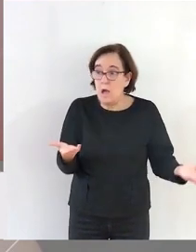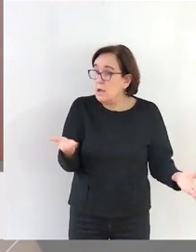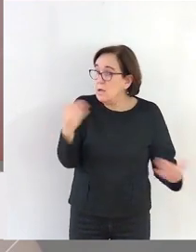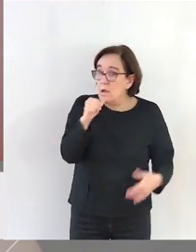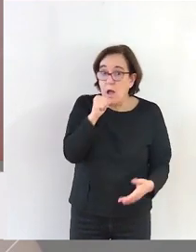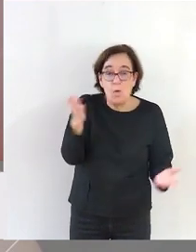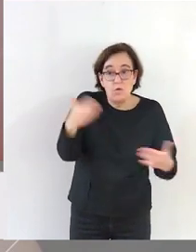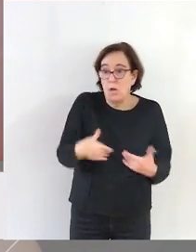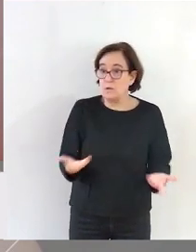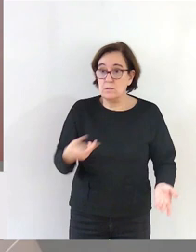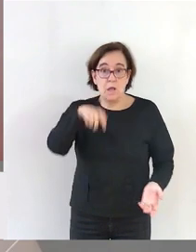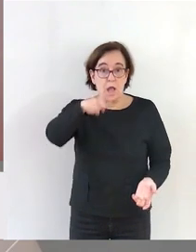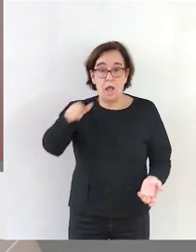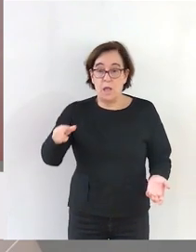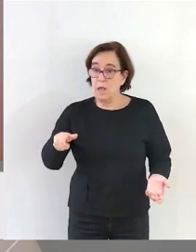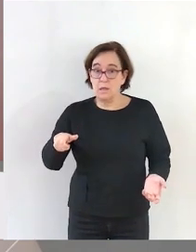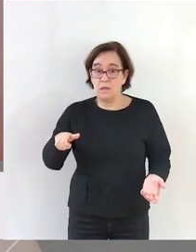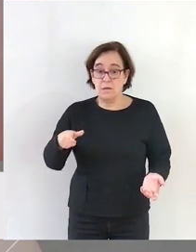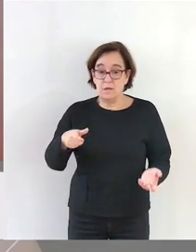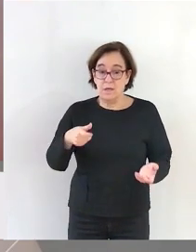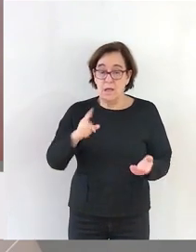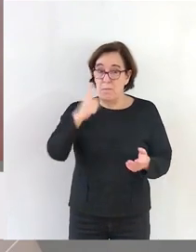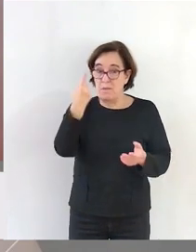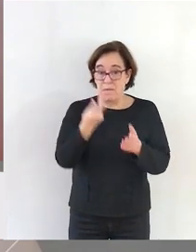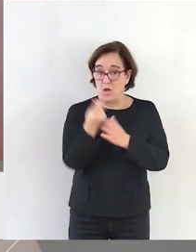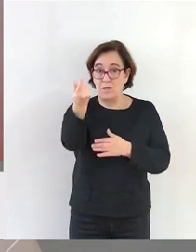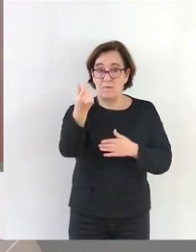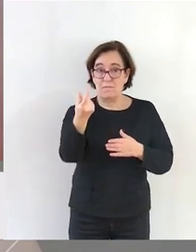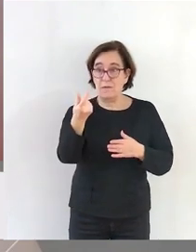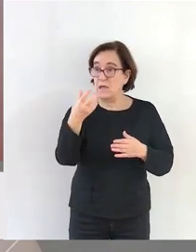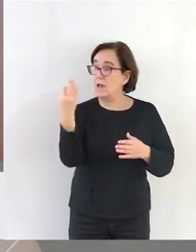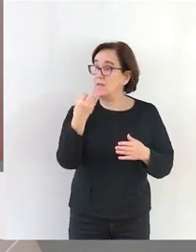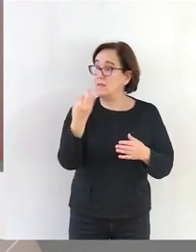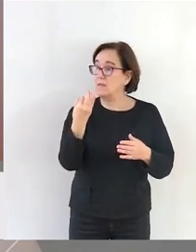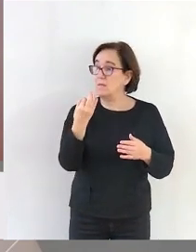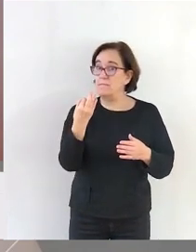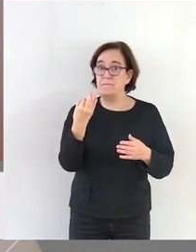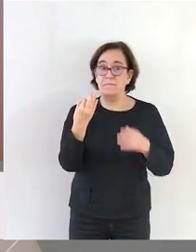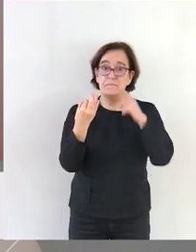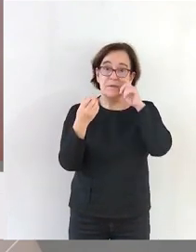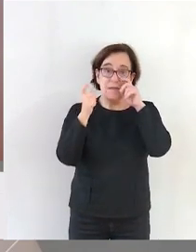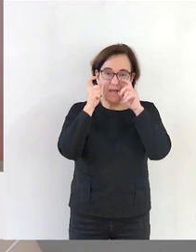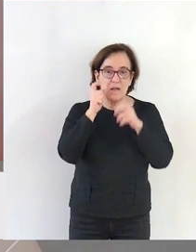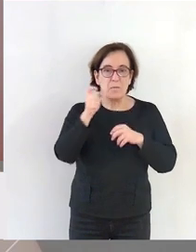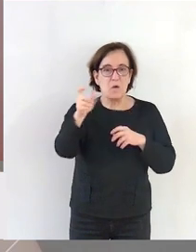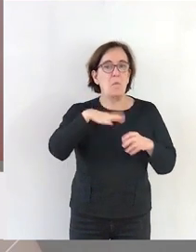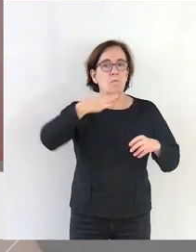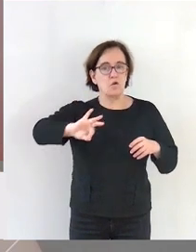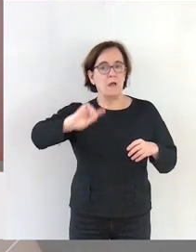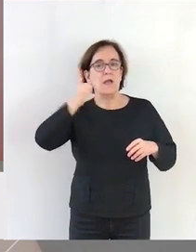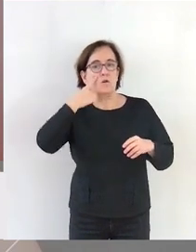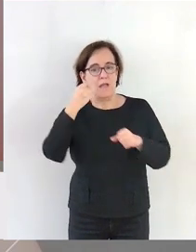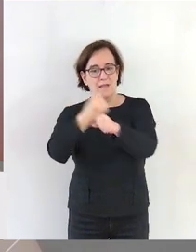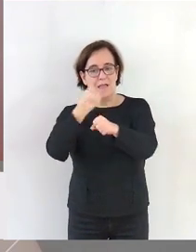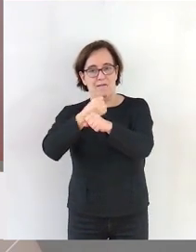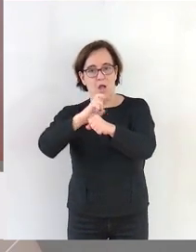agua eh la gente el primero que se va de la escuela es el que tiene el que primero que se ha del pueblo es el que tiene posibilidad de encontrar trabajo